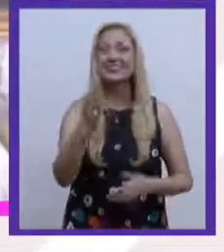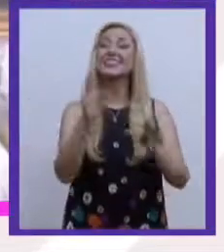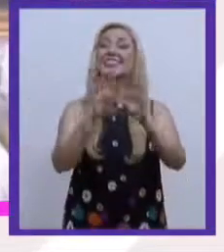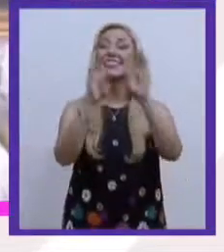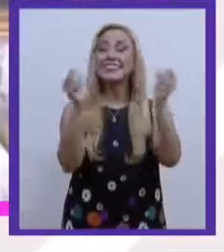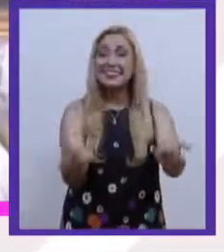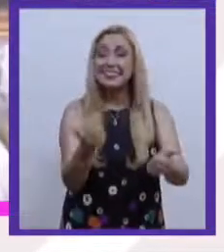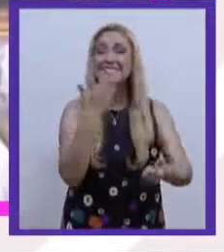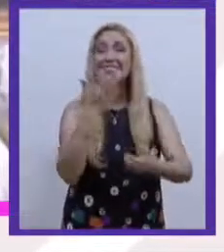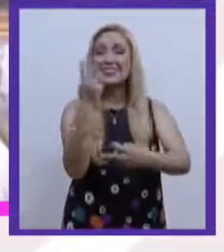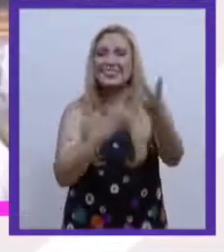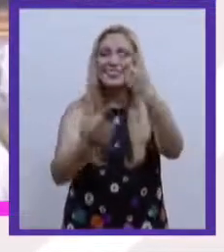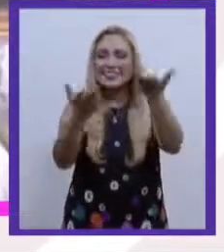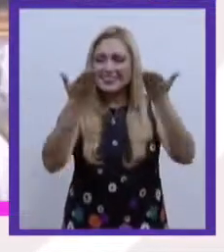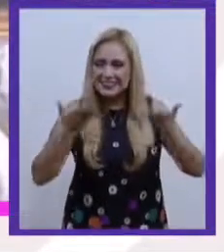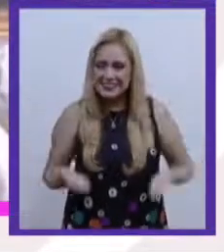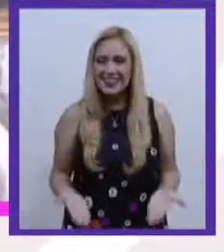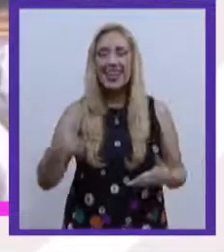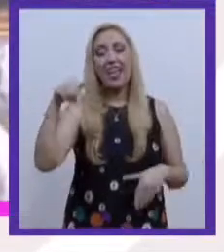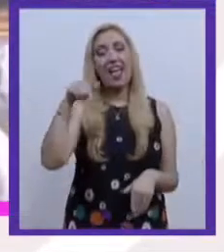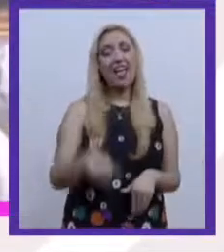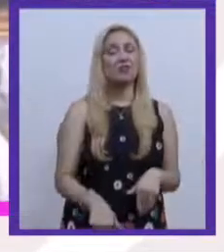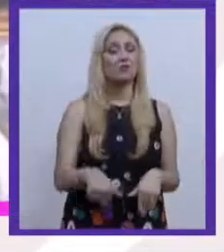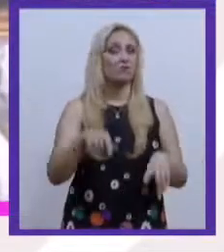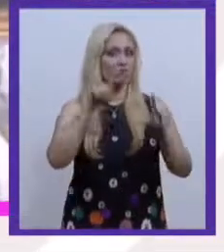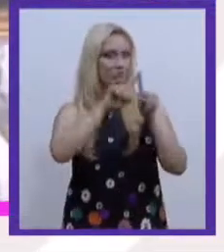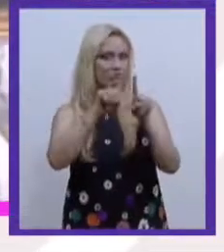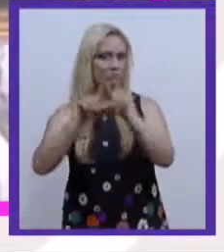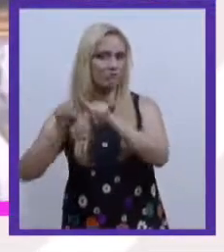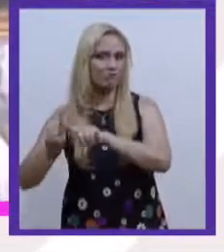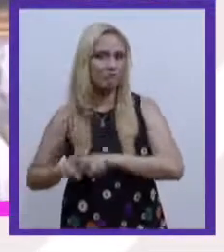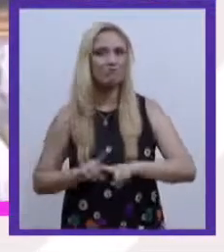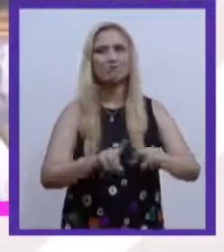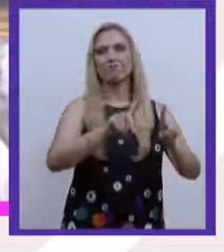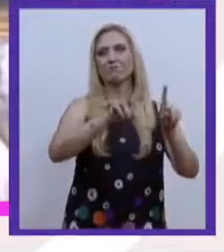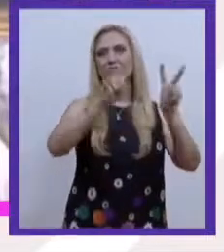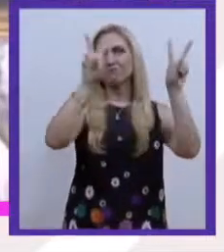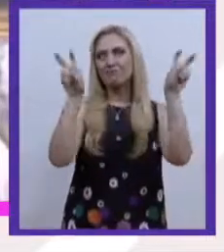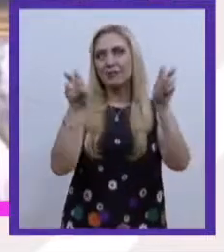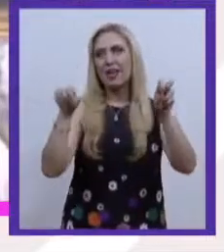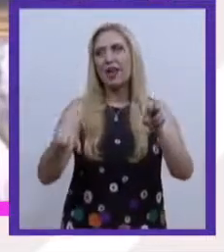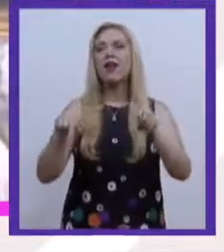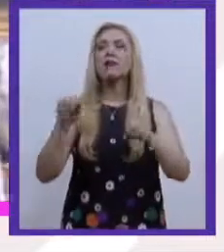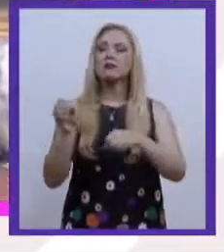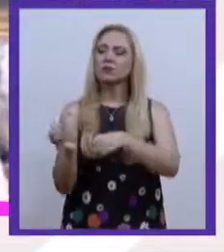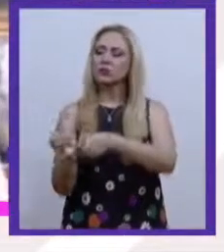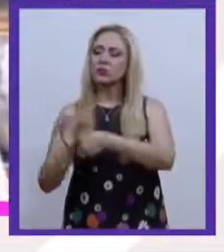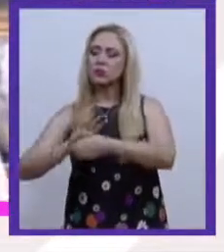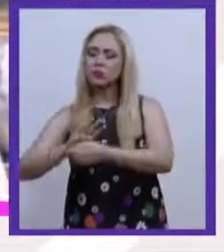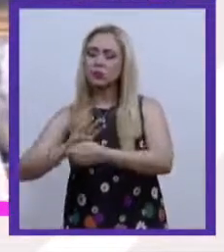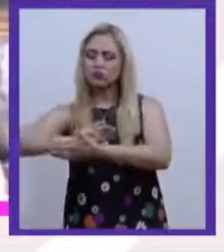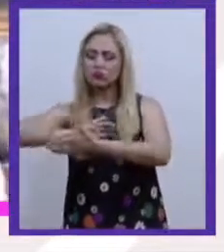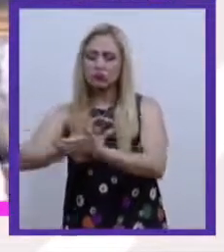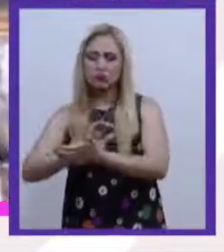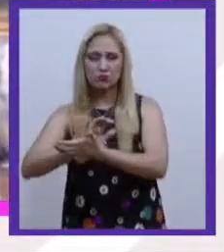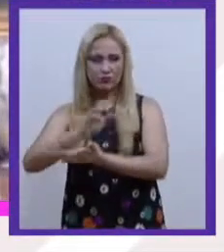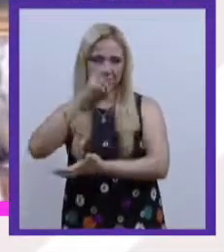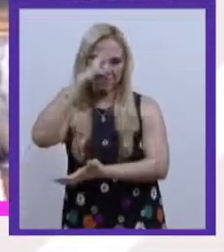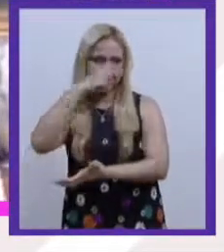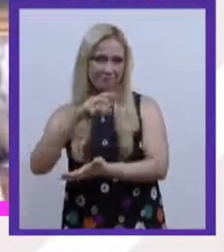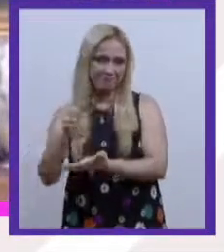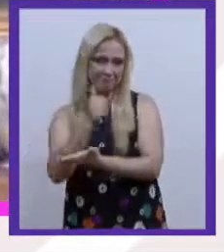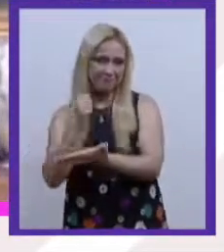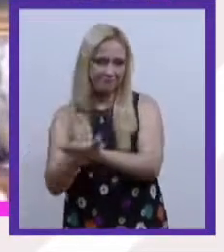Bienvenido, bienvenida, bienvenide. Este es Espacio Diverso, una coproducción entre Justicia TV y el Consejo para Prevenir y Eliminar